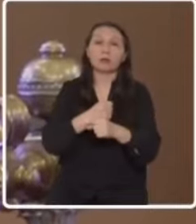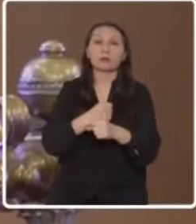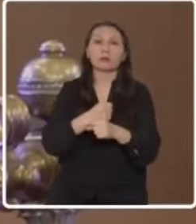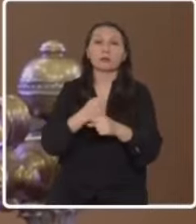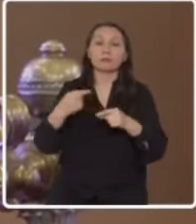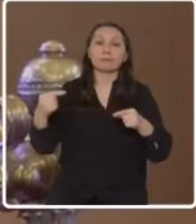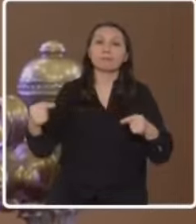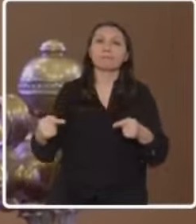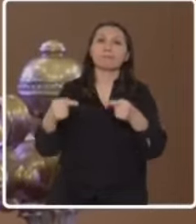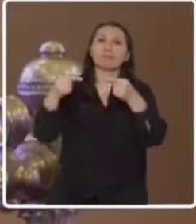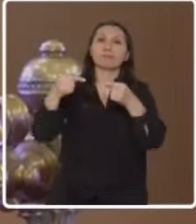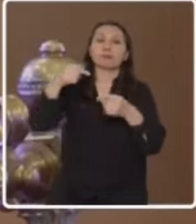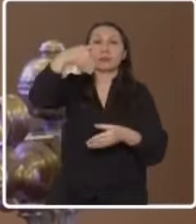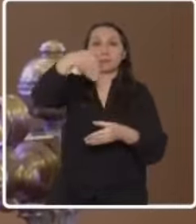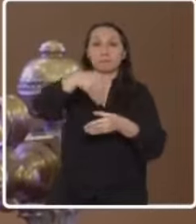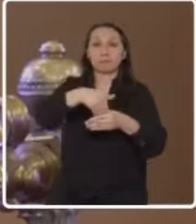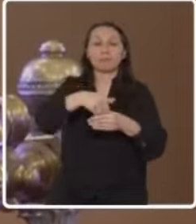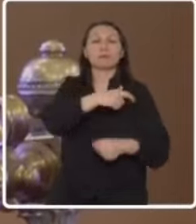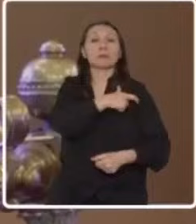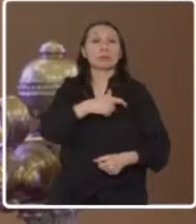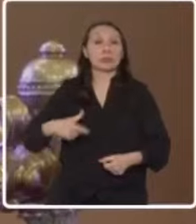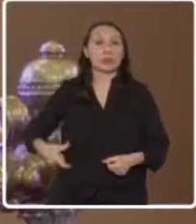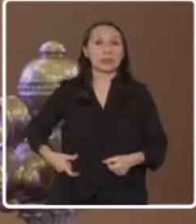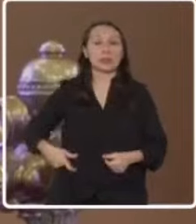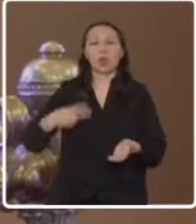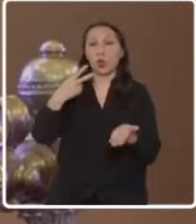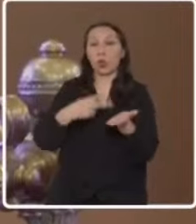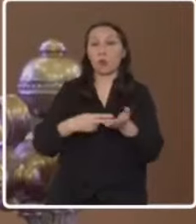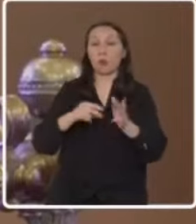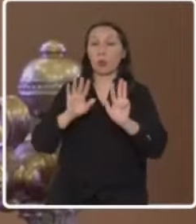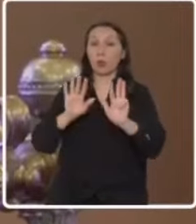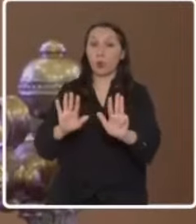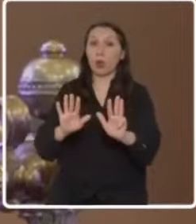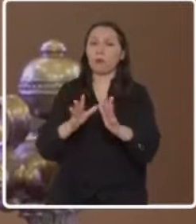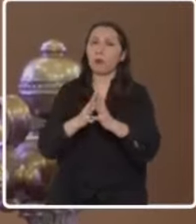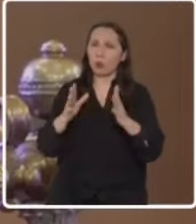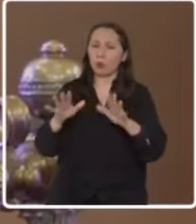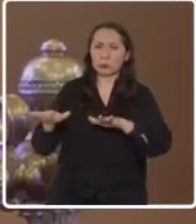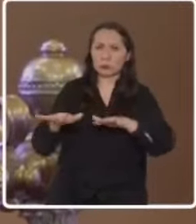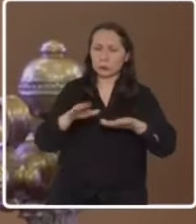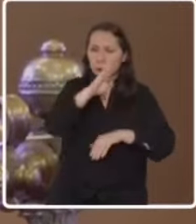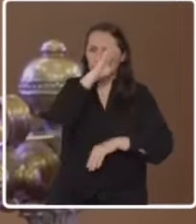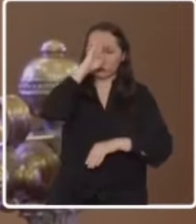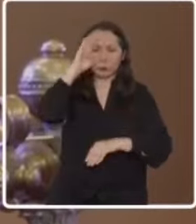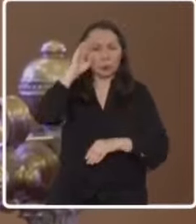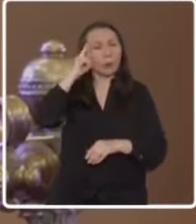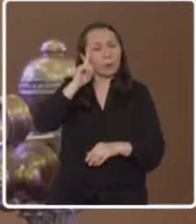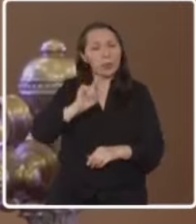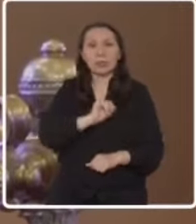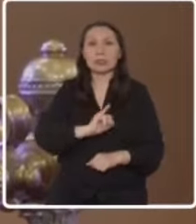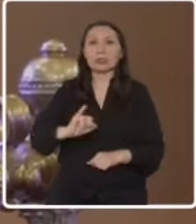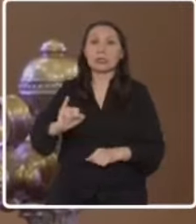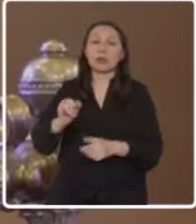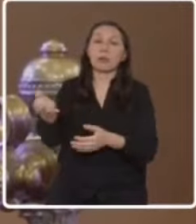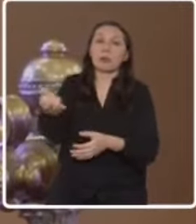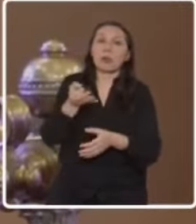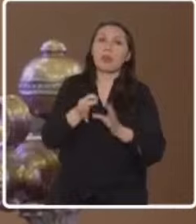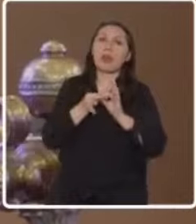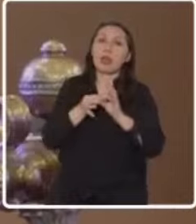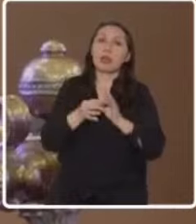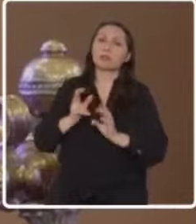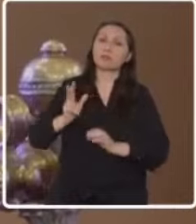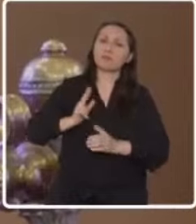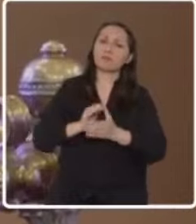nos enfrentamos en la elección presidencial del año 2009, que fue muy intensa, pero siempre me agradeció la